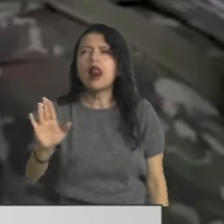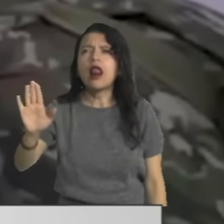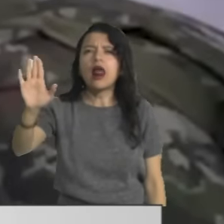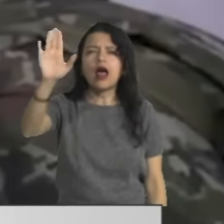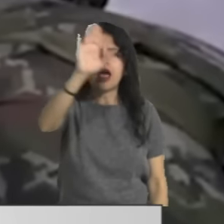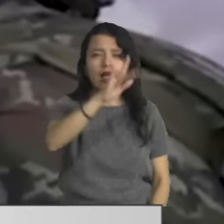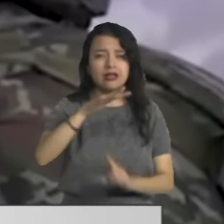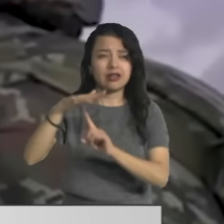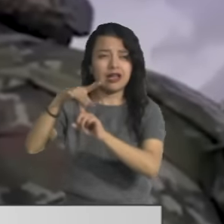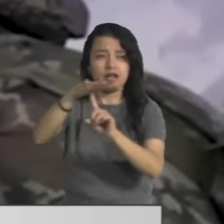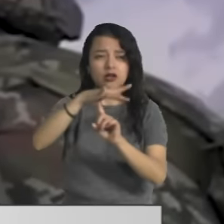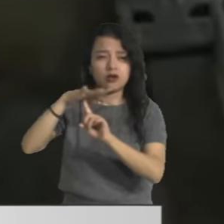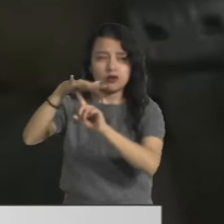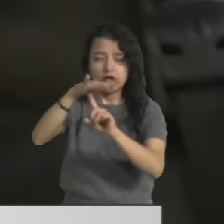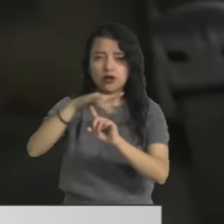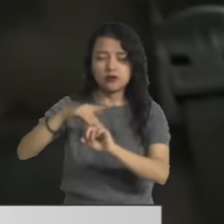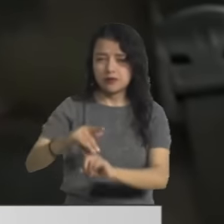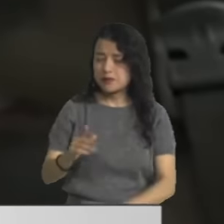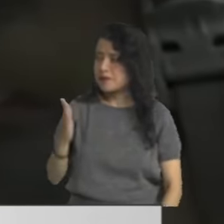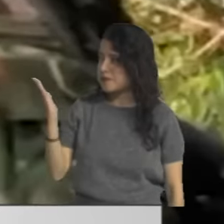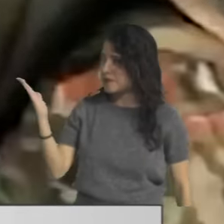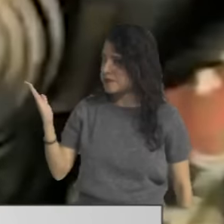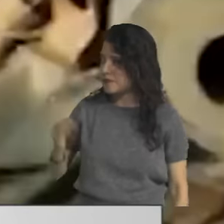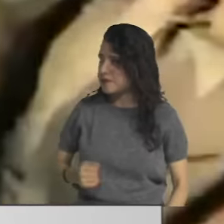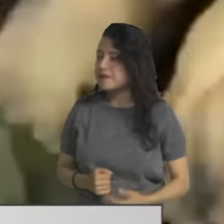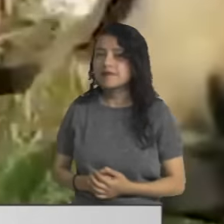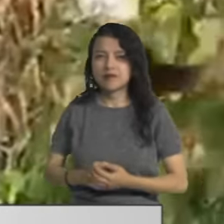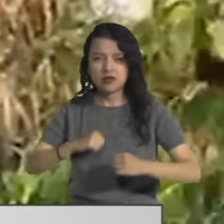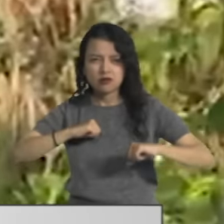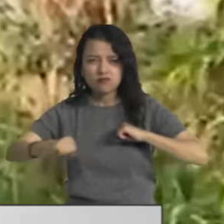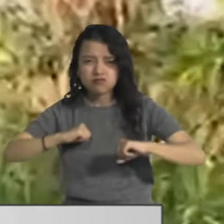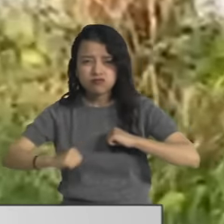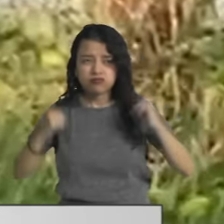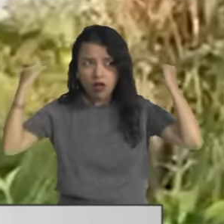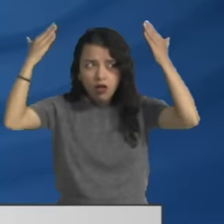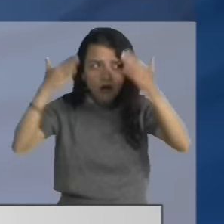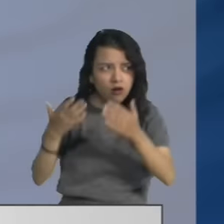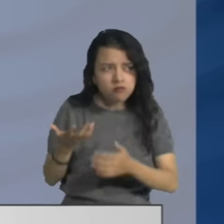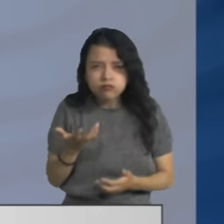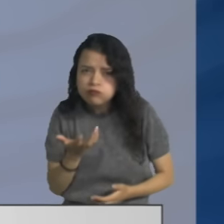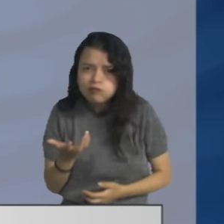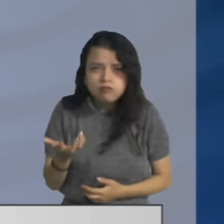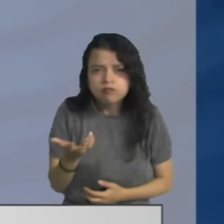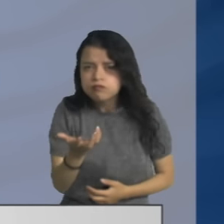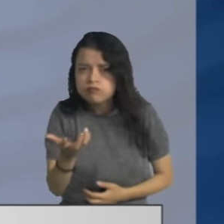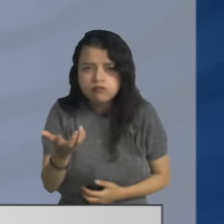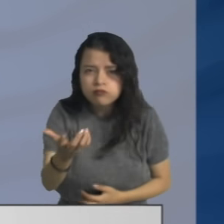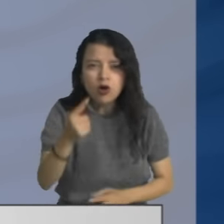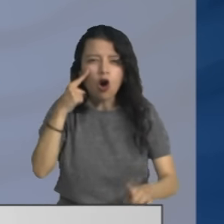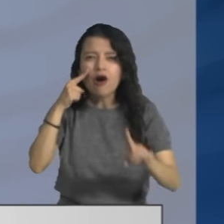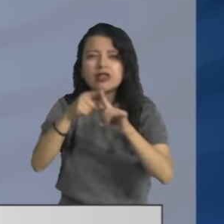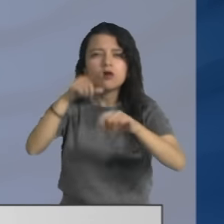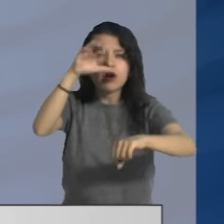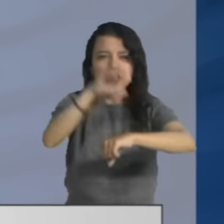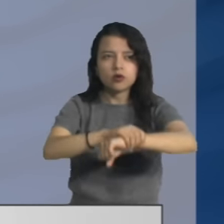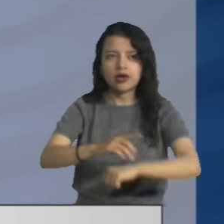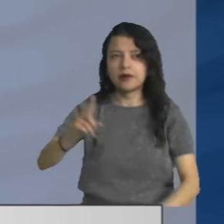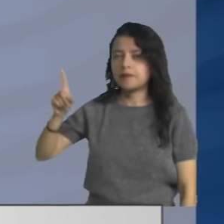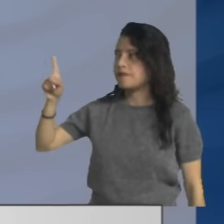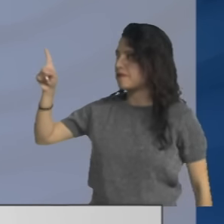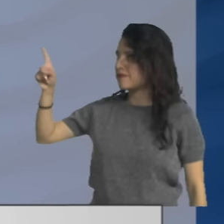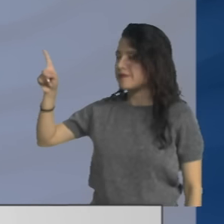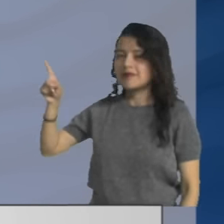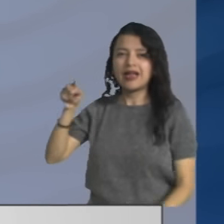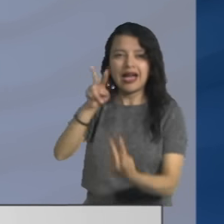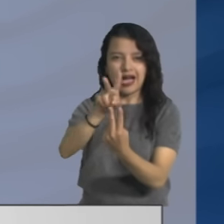Hawk, tropas que están siendo insertadas a lo largo y ancho, especialmente del Cañón del Micay. Por Óscar Eduardo Santoval Noscue, alias